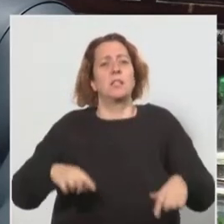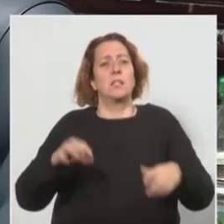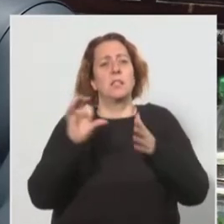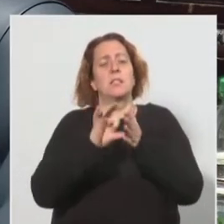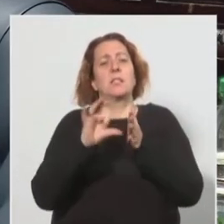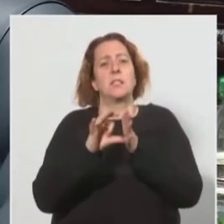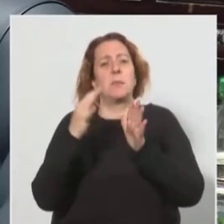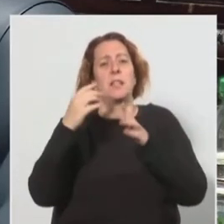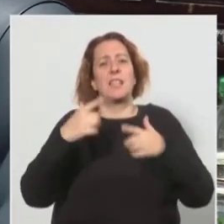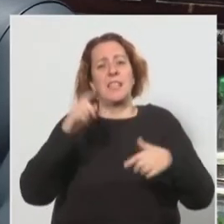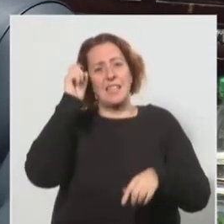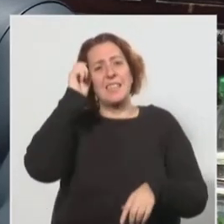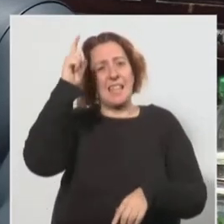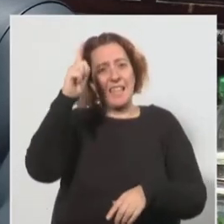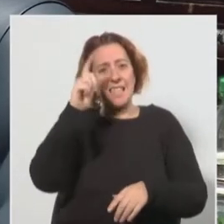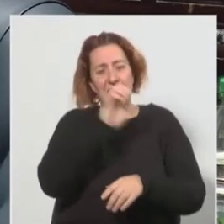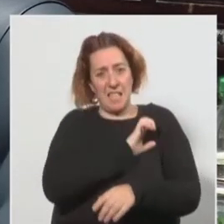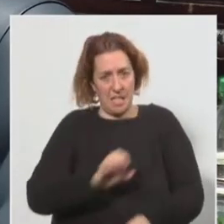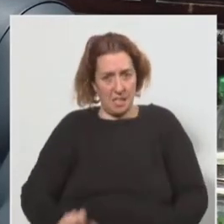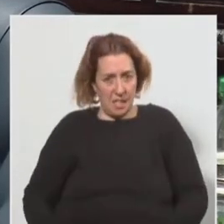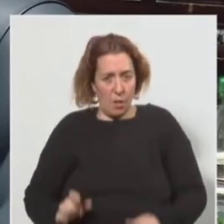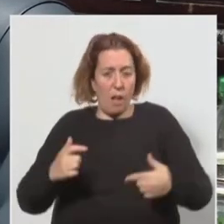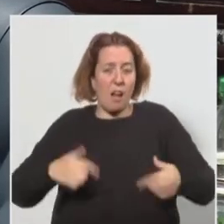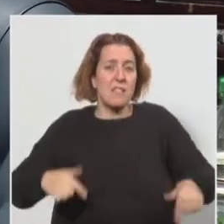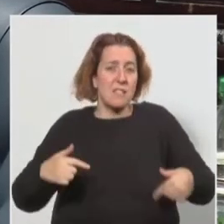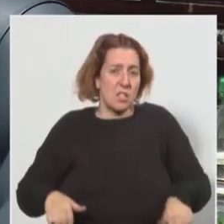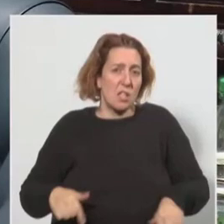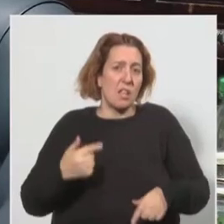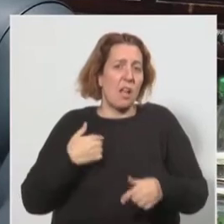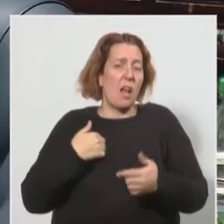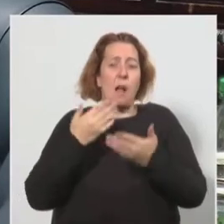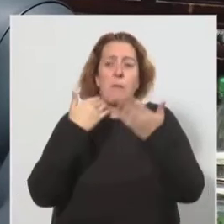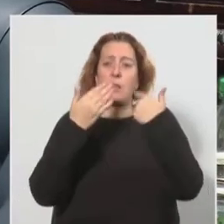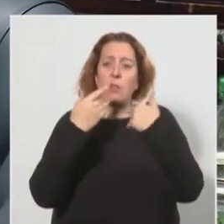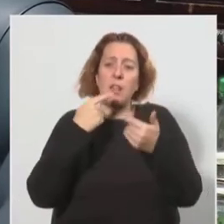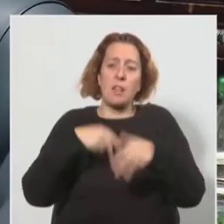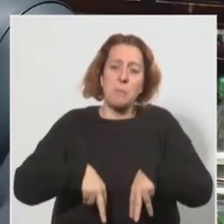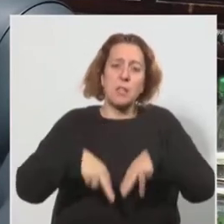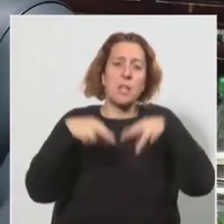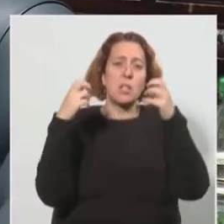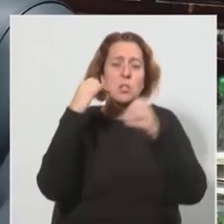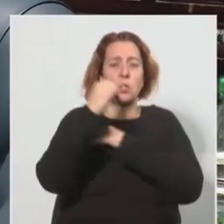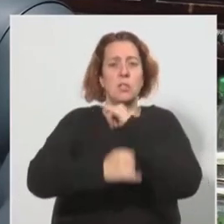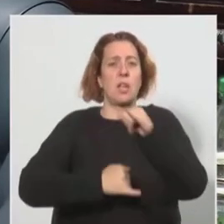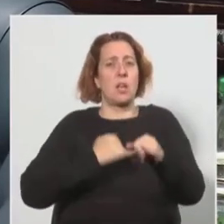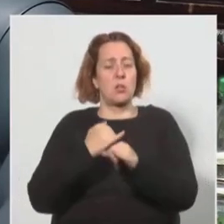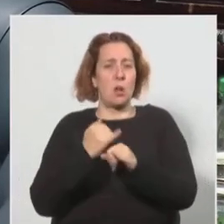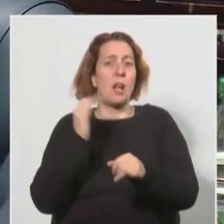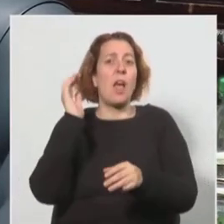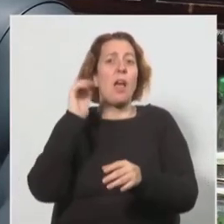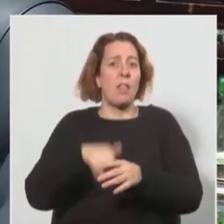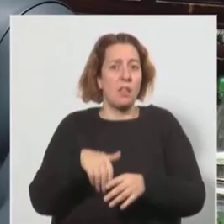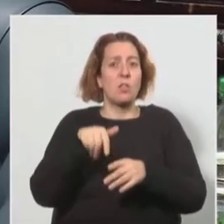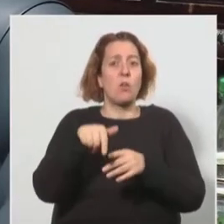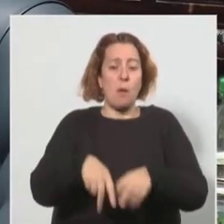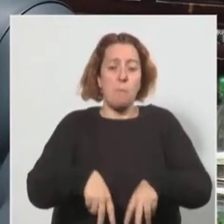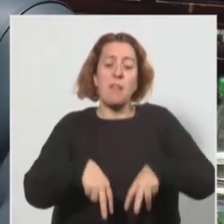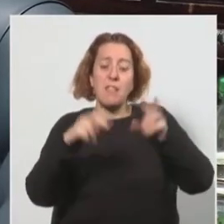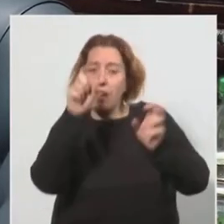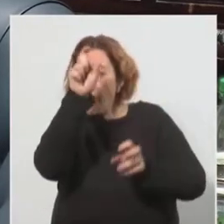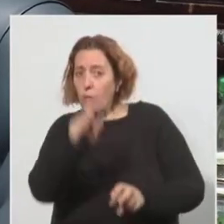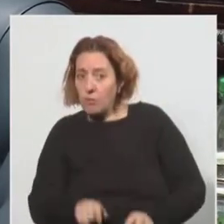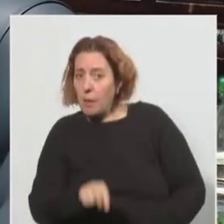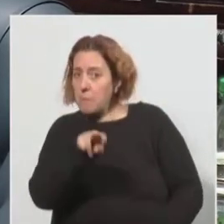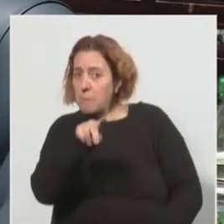en la Cancillería con referencia a que existía una investigación internacional que involucraba a Marcet?